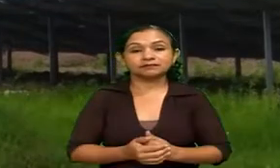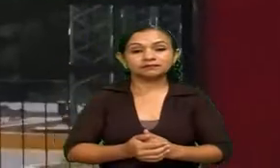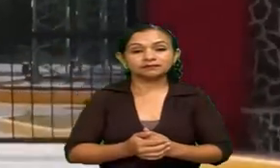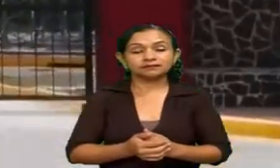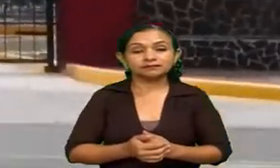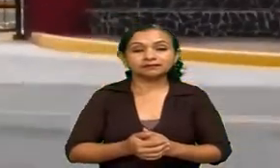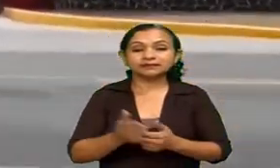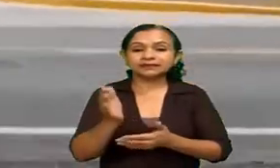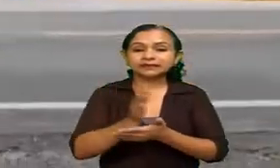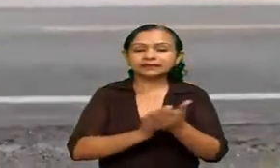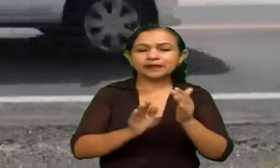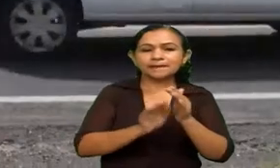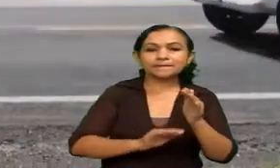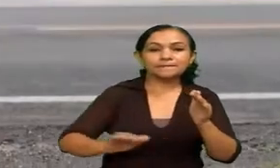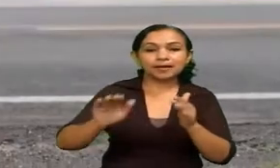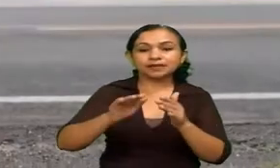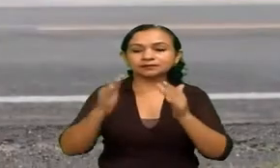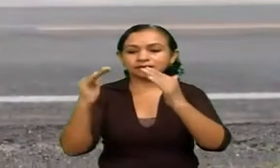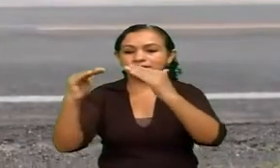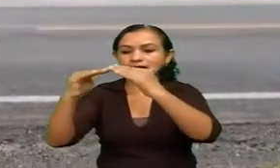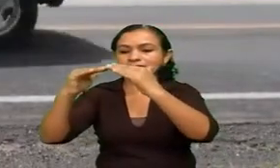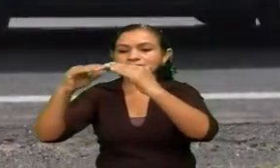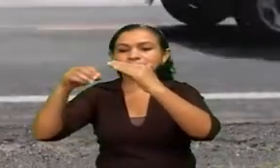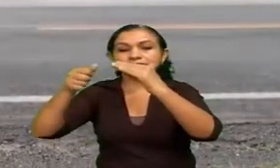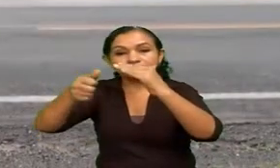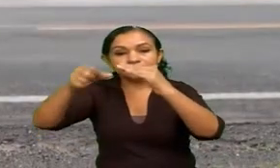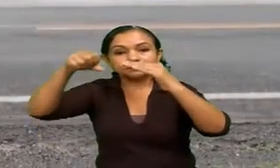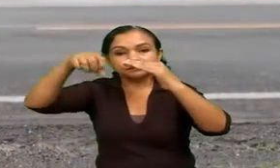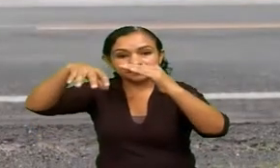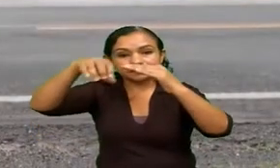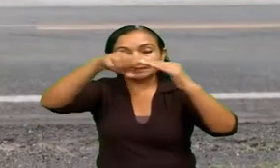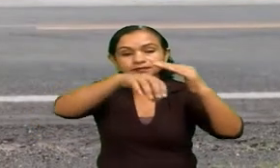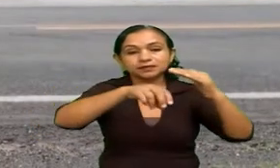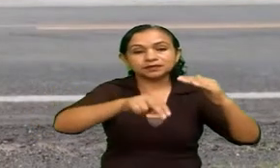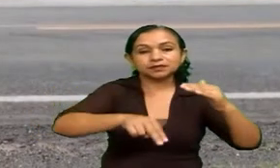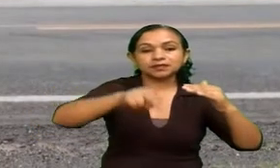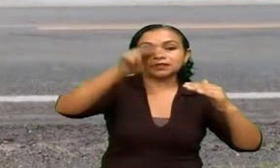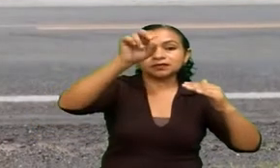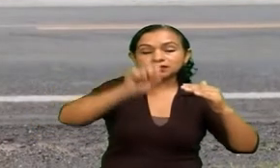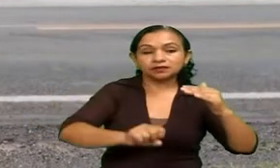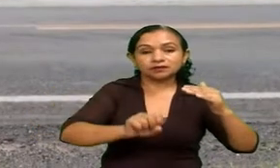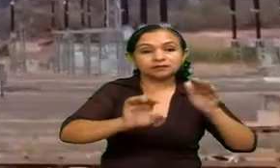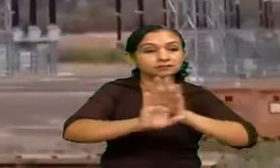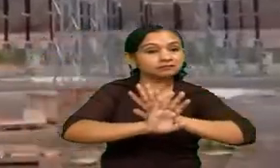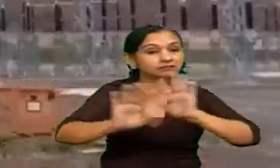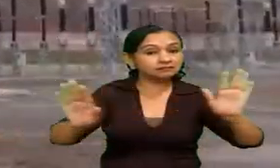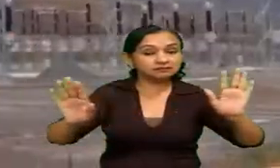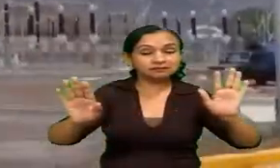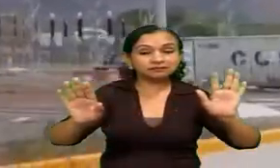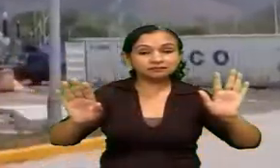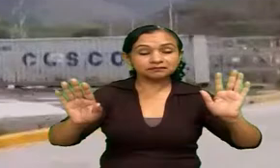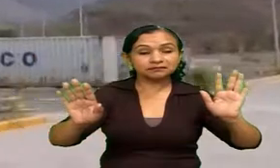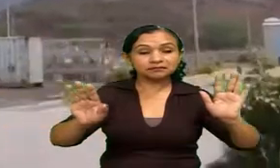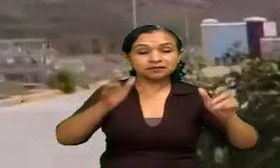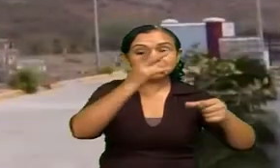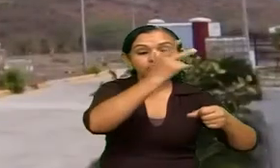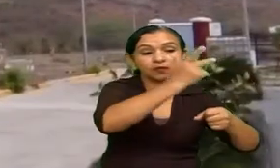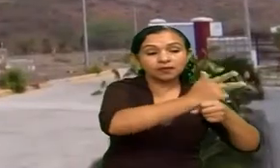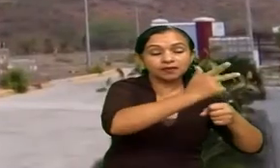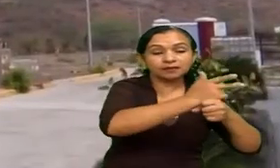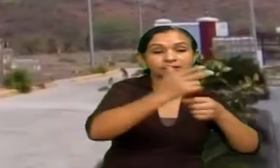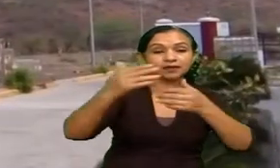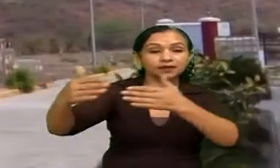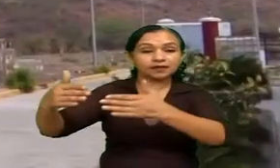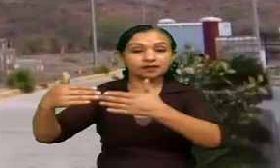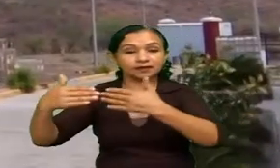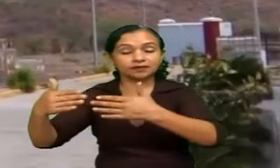de máxima demanda, solo podíamos transferir de norte a sur, cuando me refiero a norte a sur, es de Guatemala a Panamá, o de